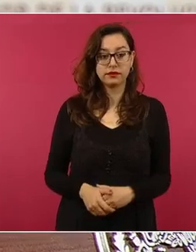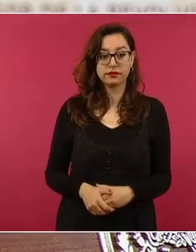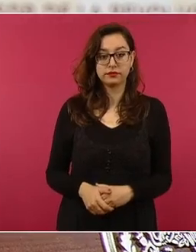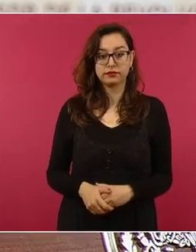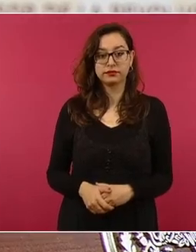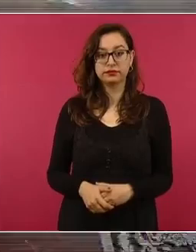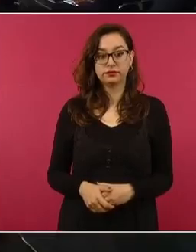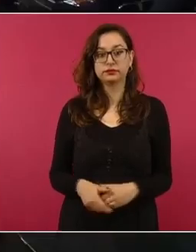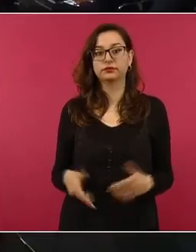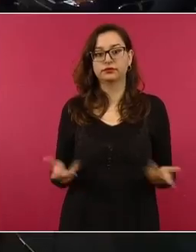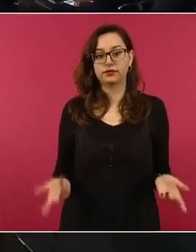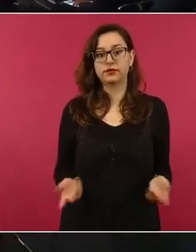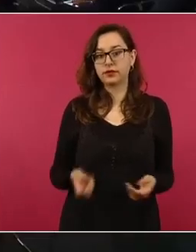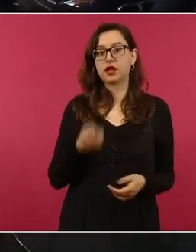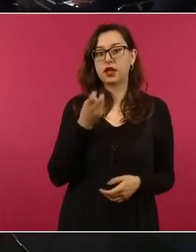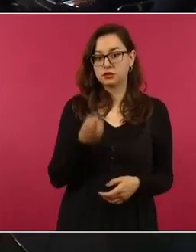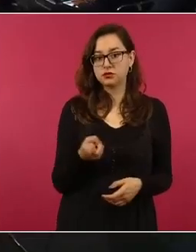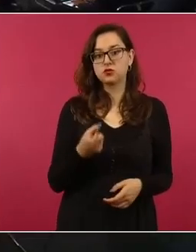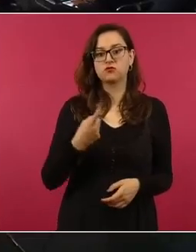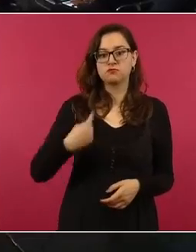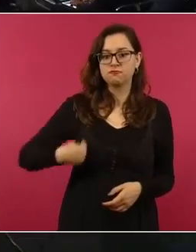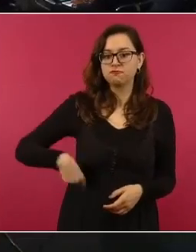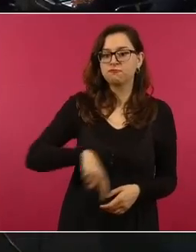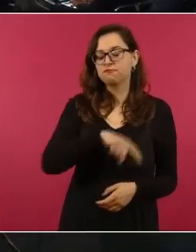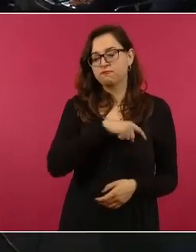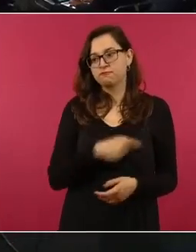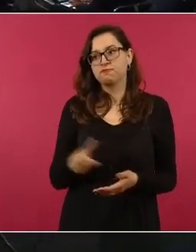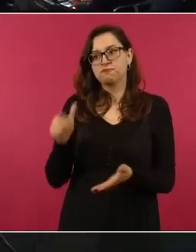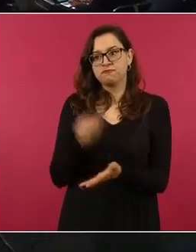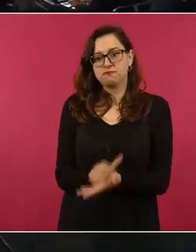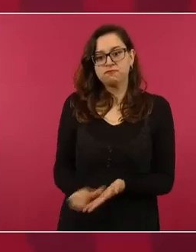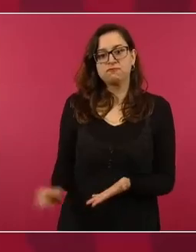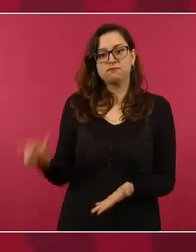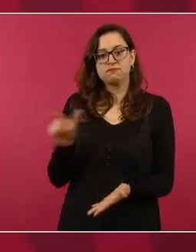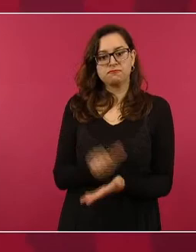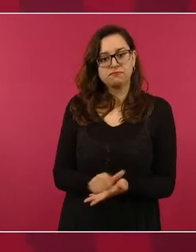tenemos que continuar limpiando y que